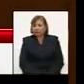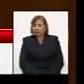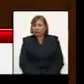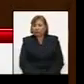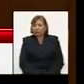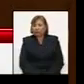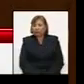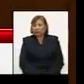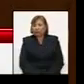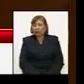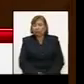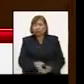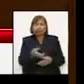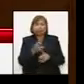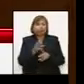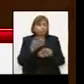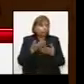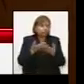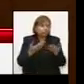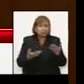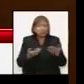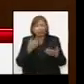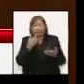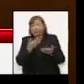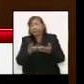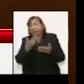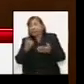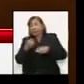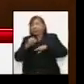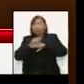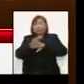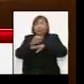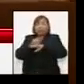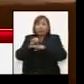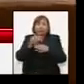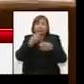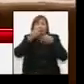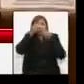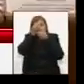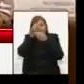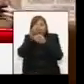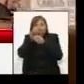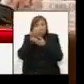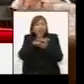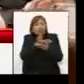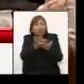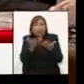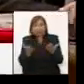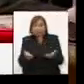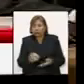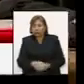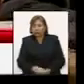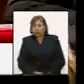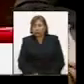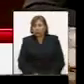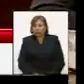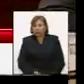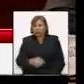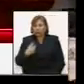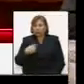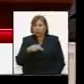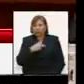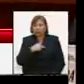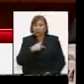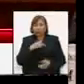¿se prestó alguna capacitación previa a esta gente? ¿Cómo se le informó? ¿A qué hora se le informó? Ya. Nosotros como